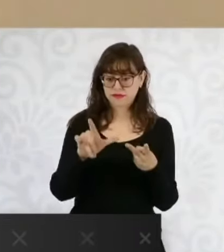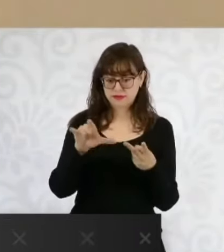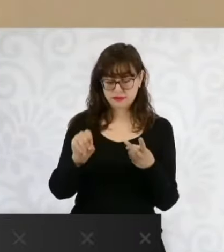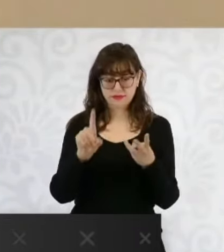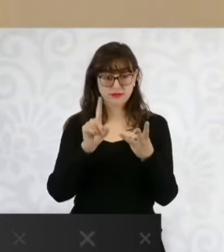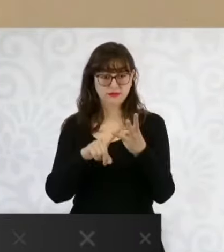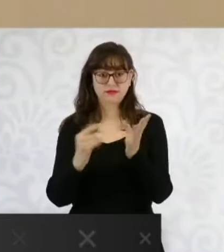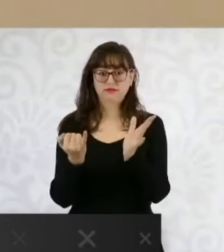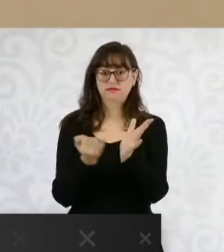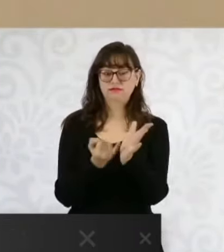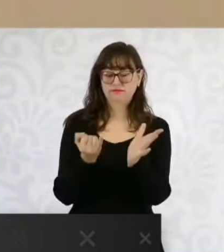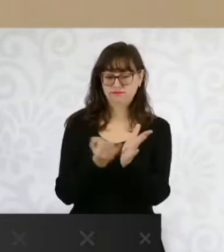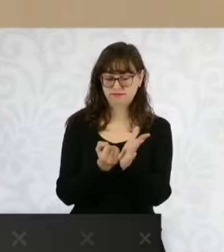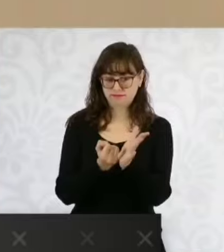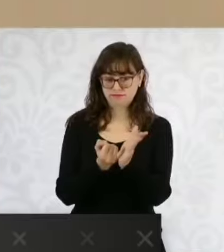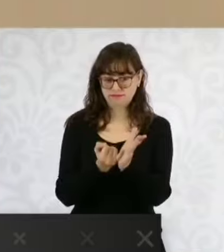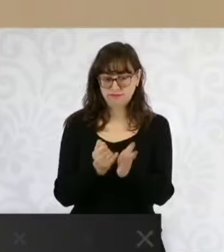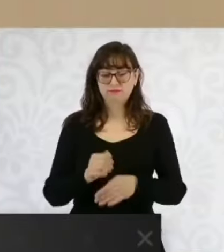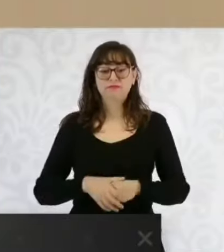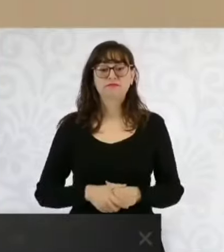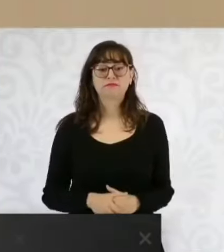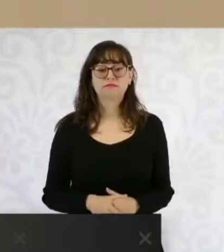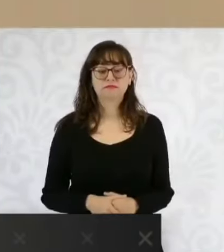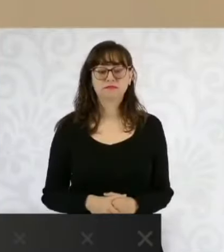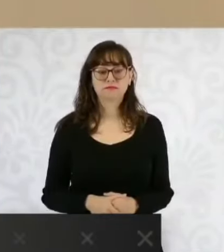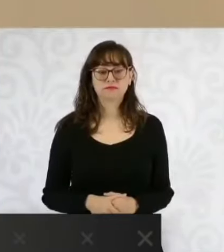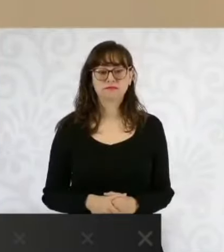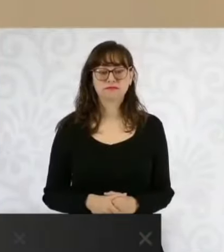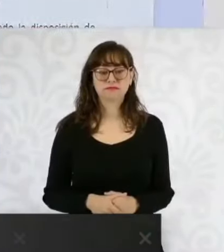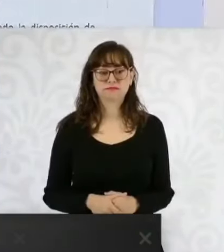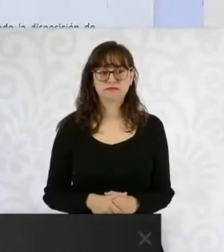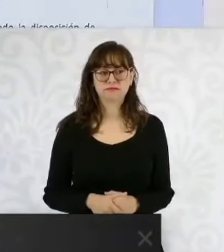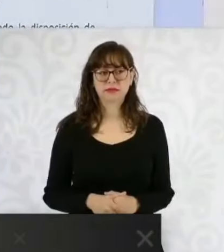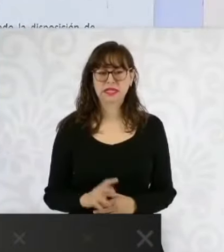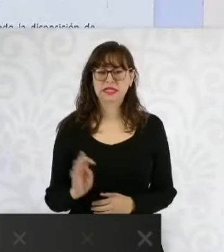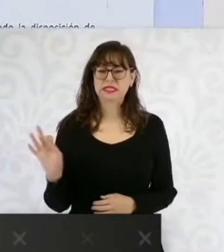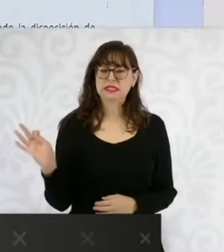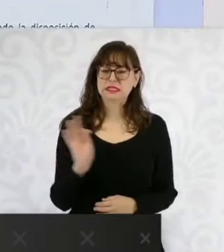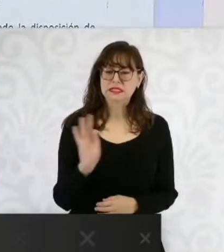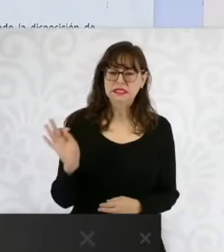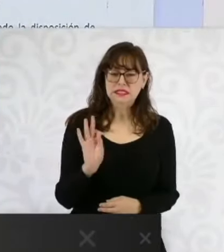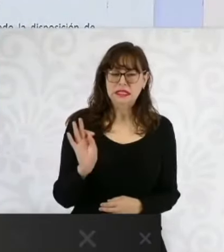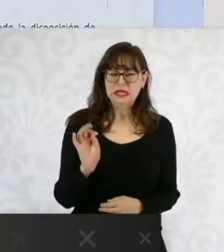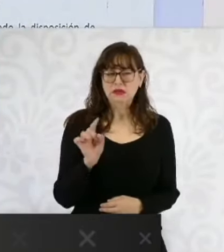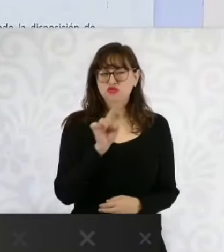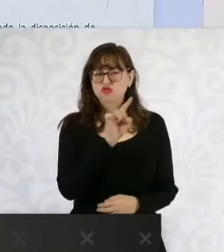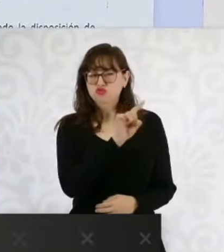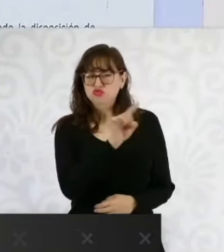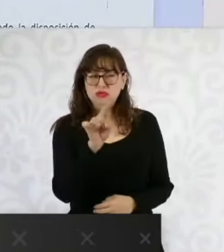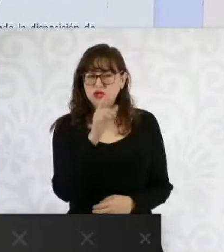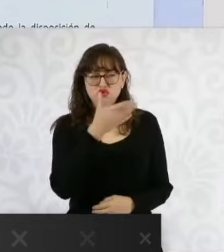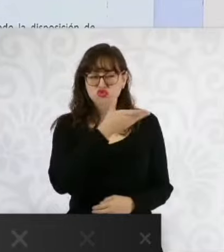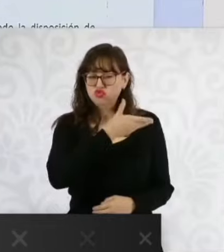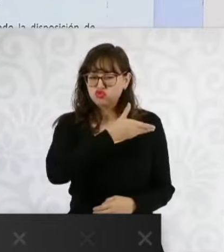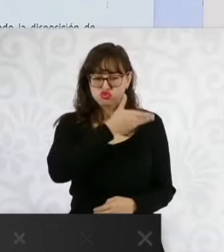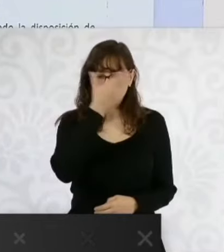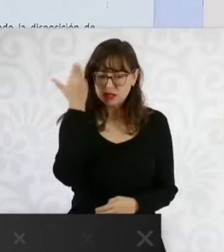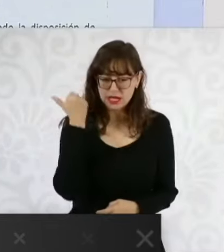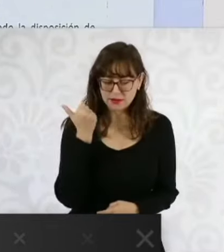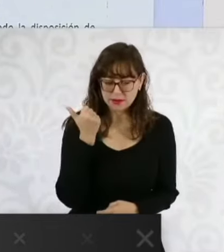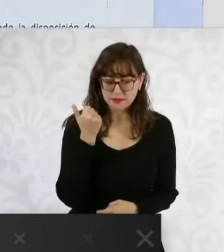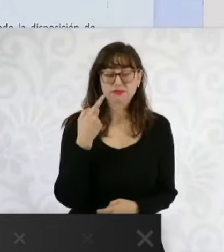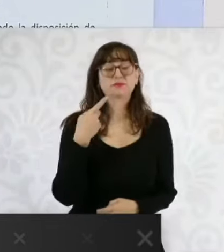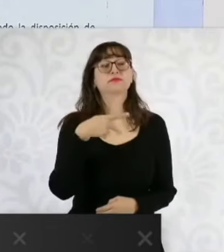veo un una actitud en el gobierno de cl shb como como diciendo este Trump es lo mismo que el